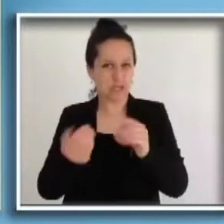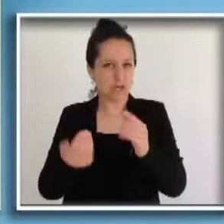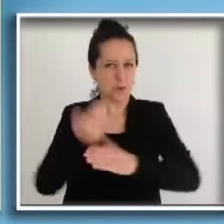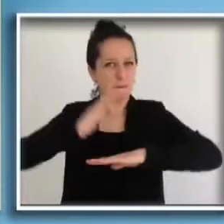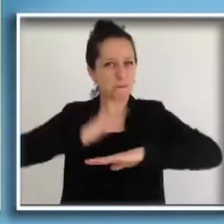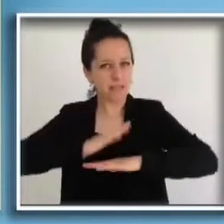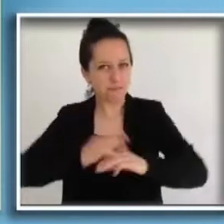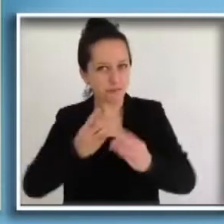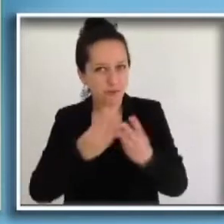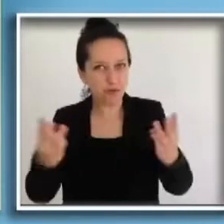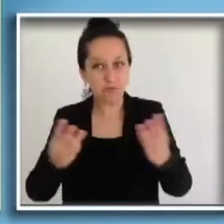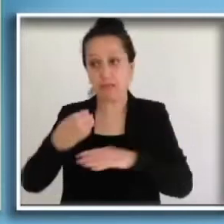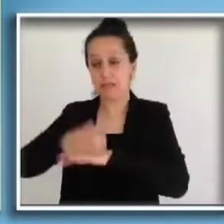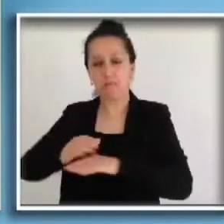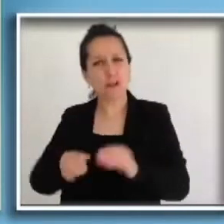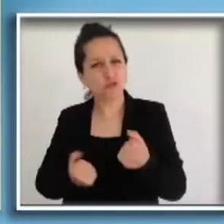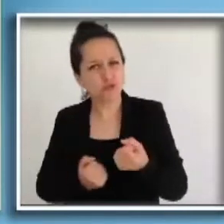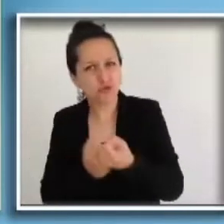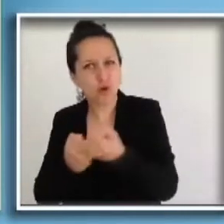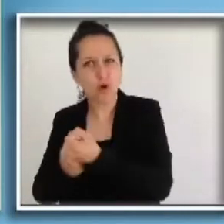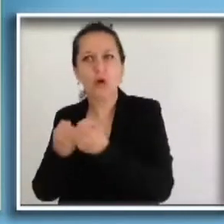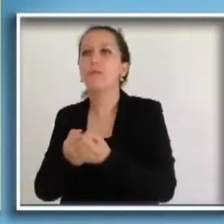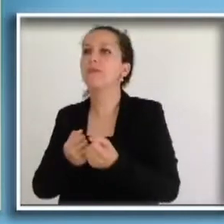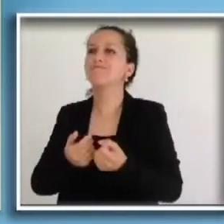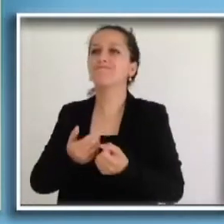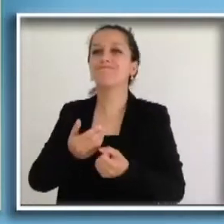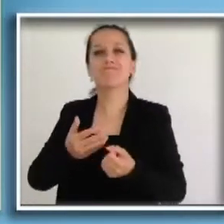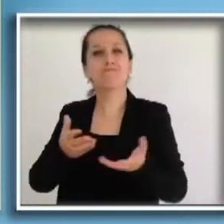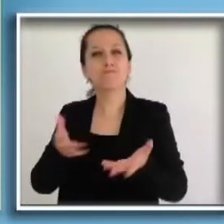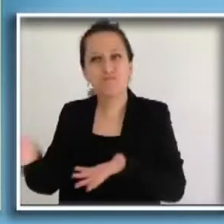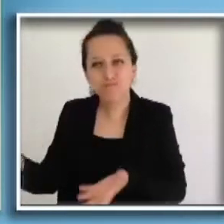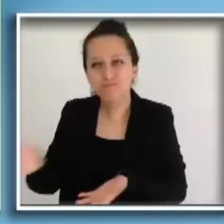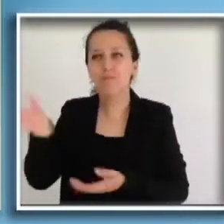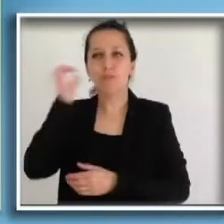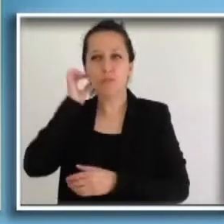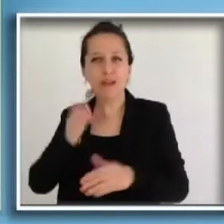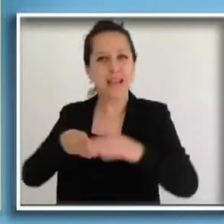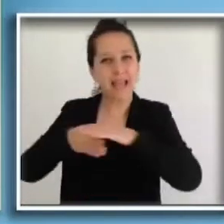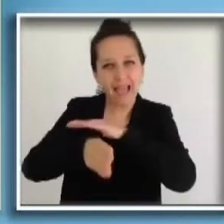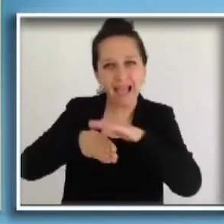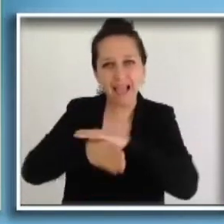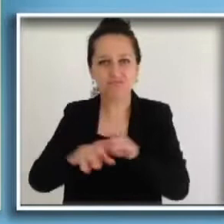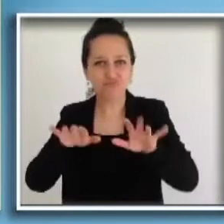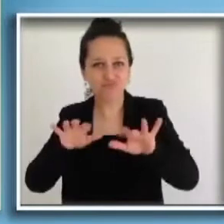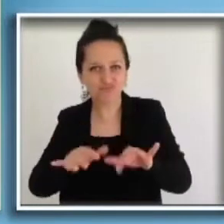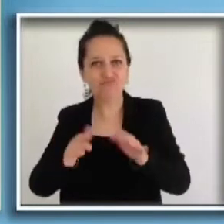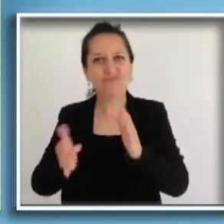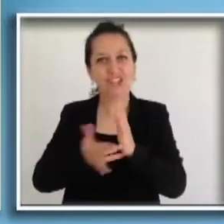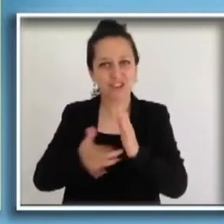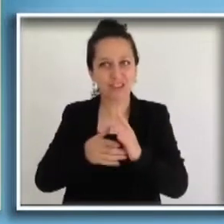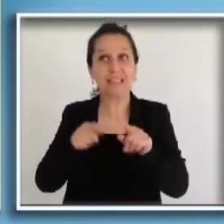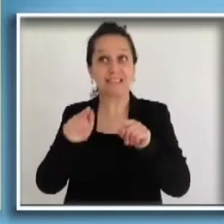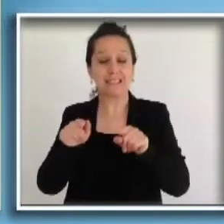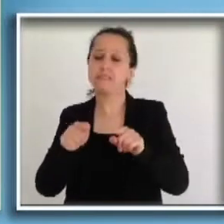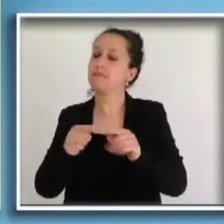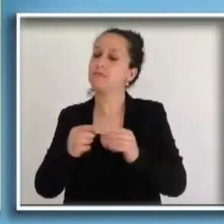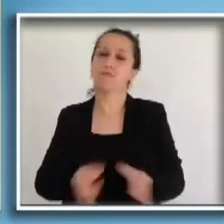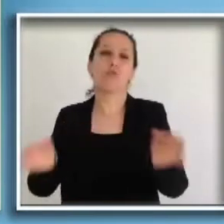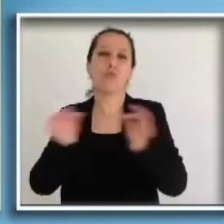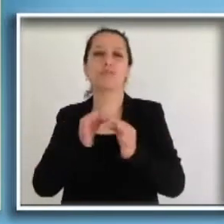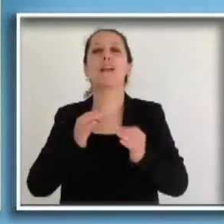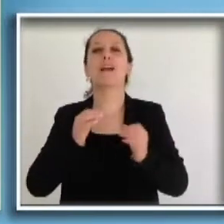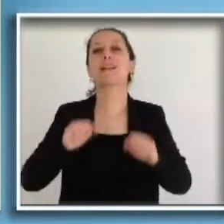nacionales que mejoren el acceso de mujeres a tecnologías digitales son relevantes para estos objetivos